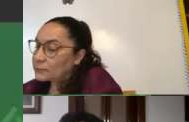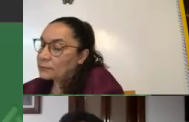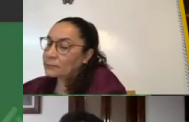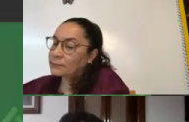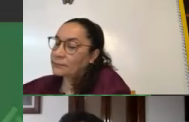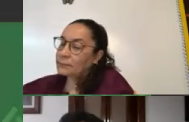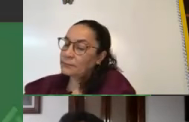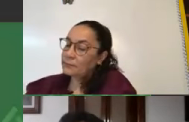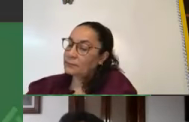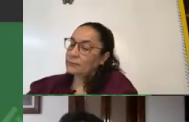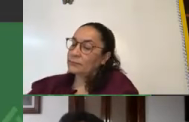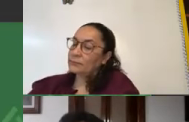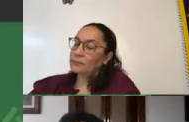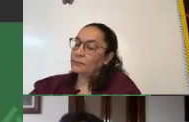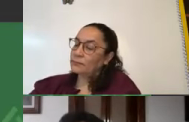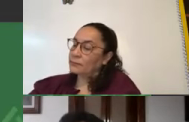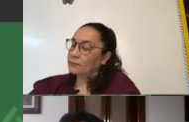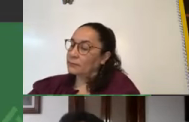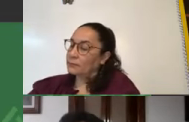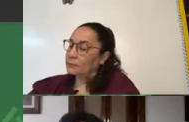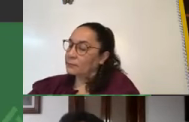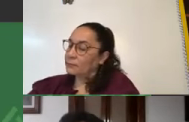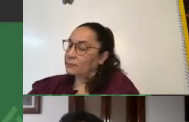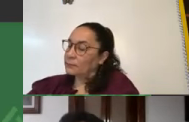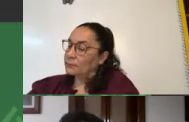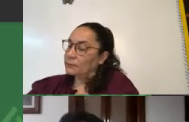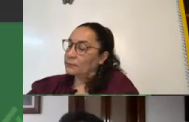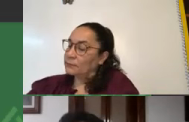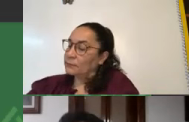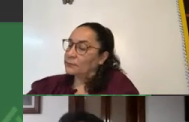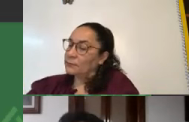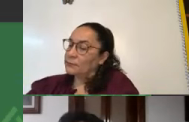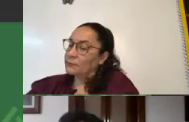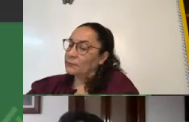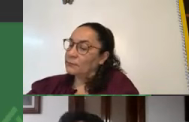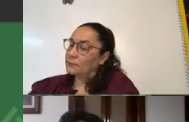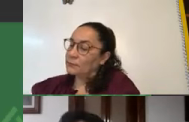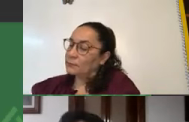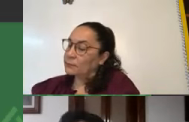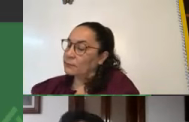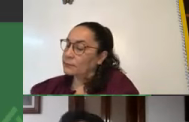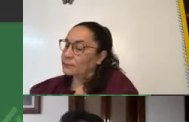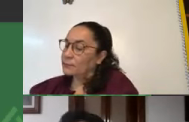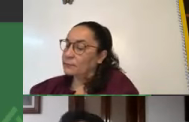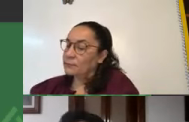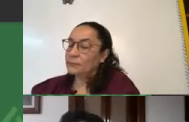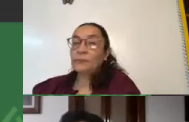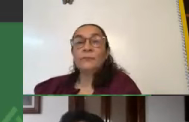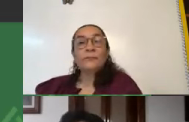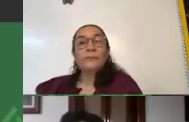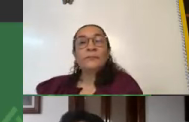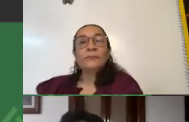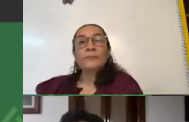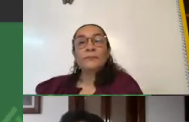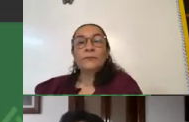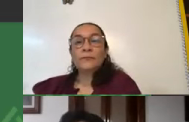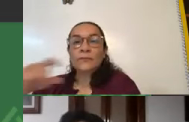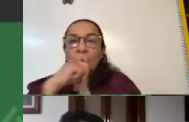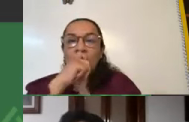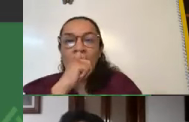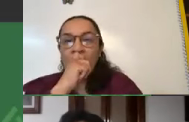Seguridad jurídica. Una preocupación permanente de esta administración es el respeto irrestricto